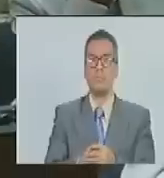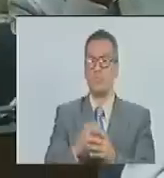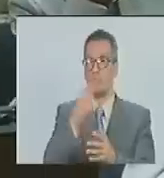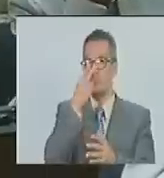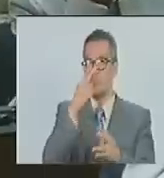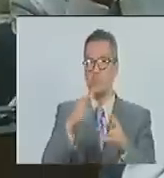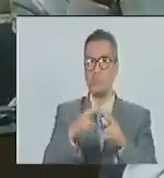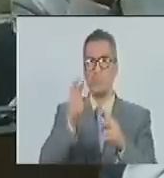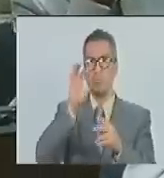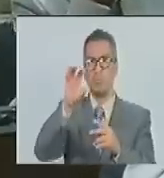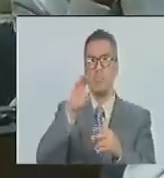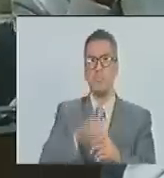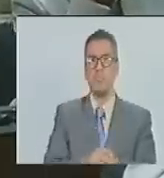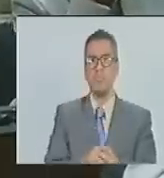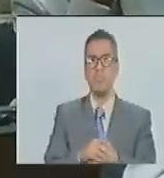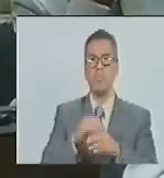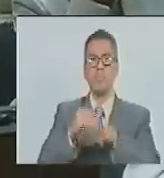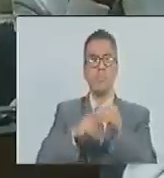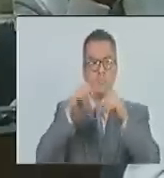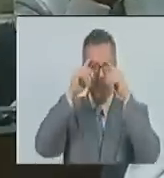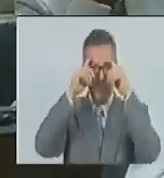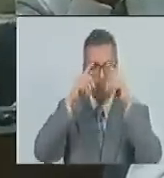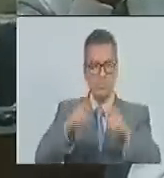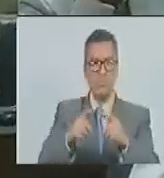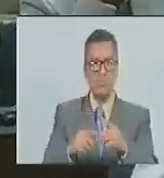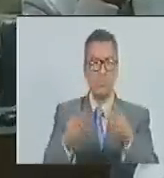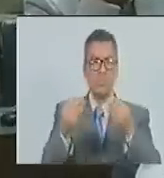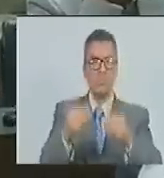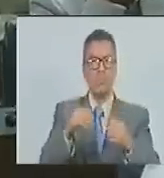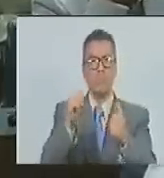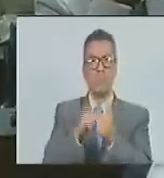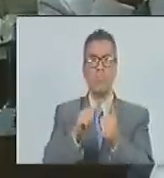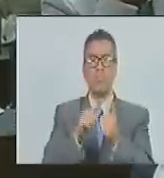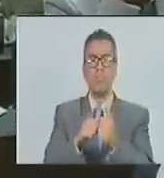visión de país está tomando una decisión muy dura,